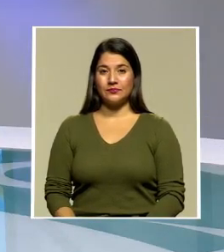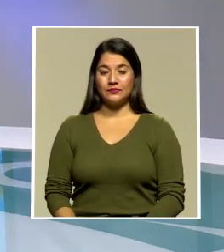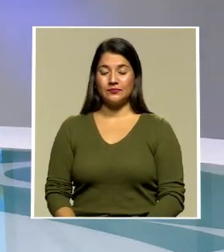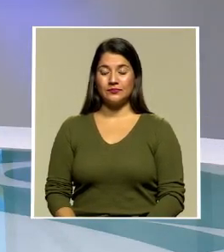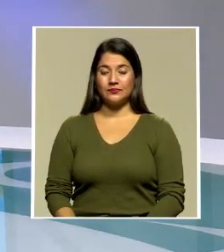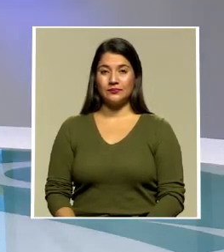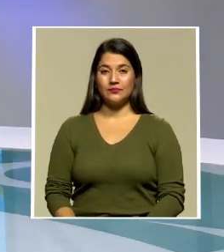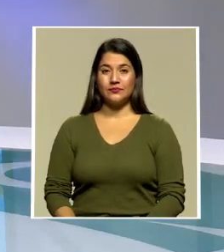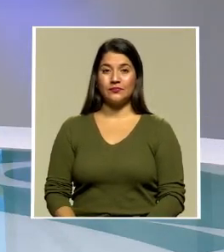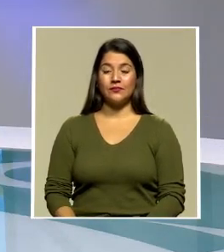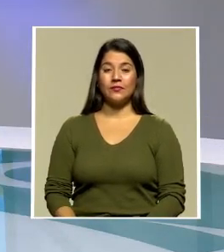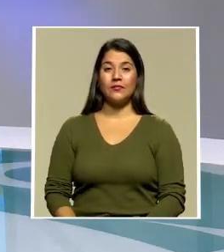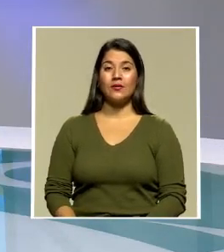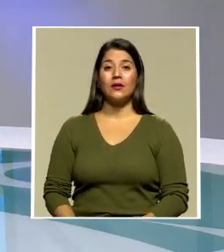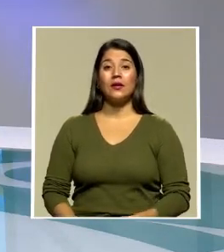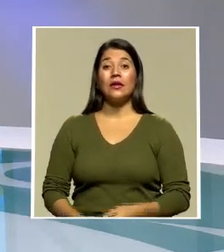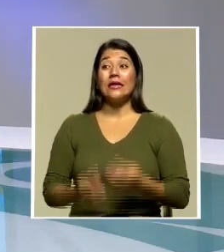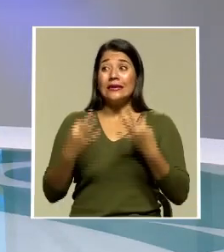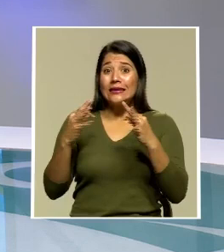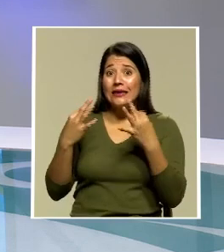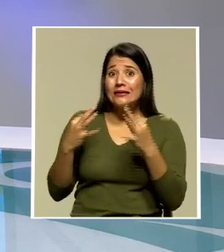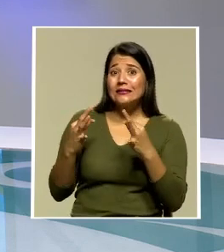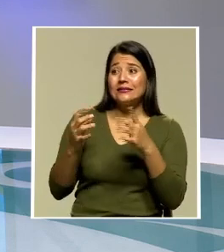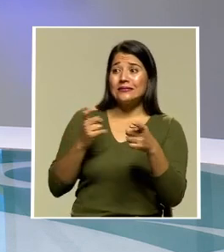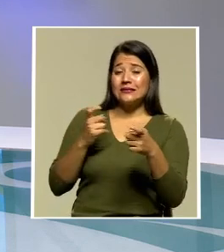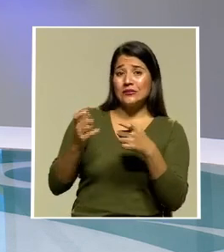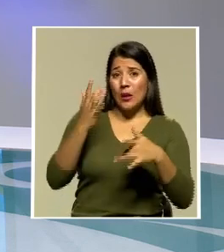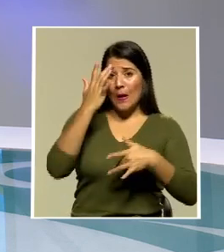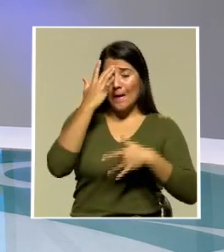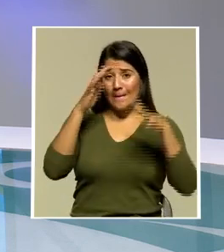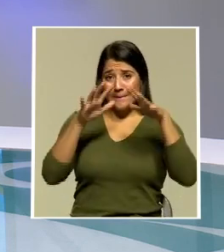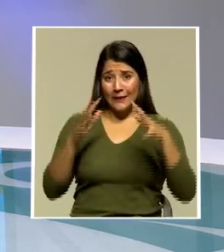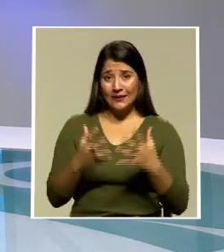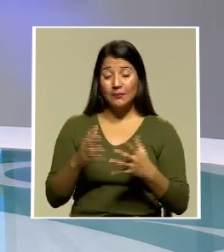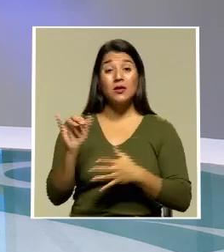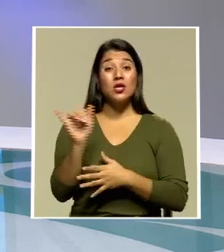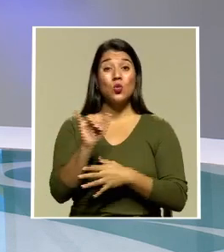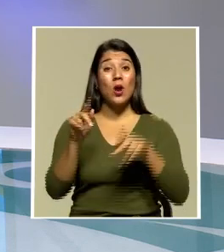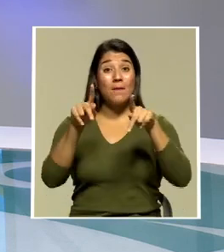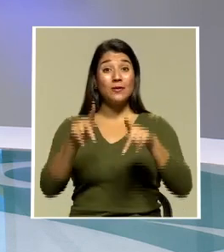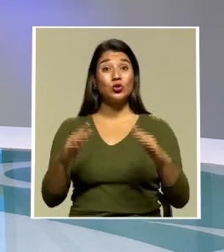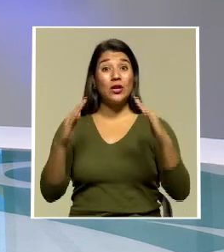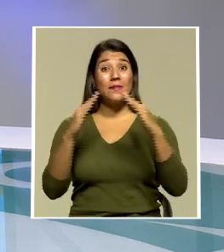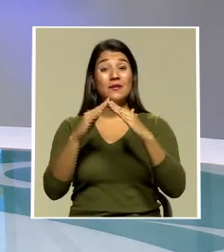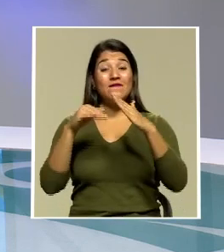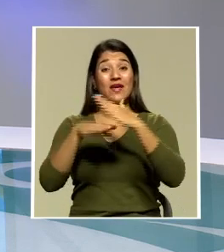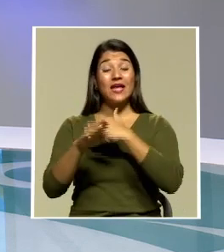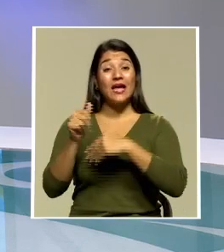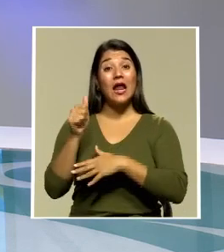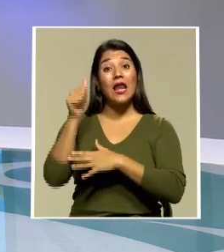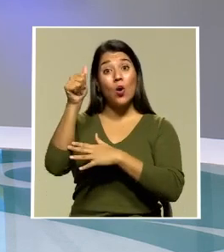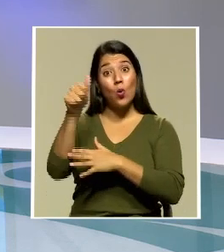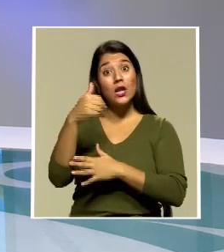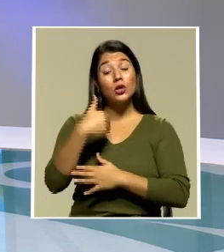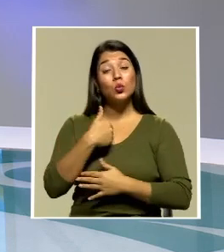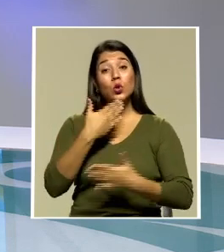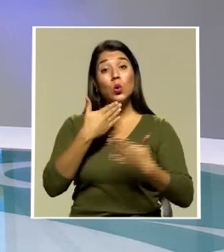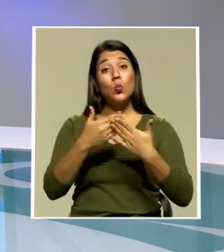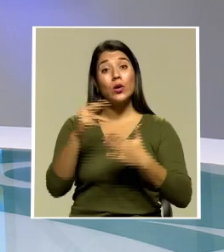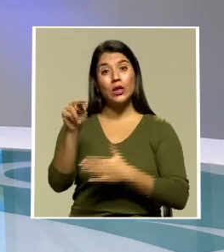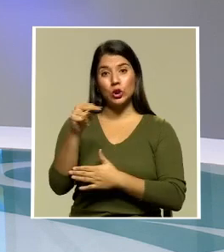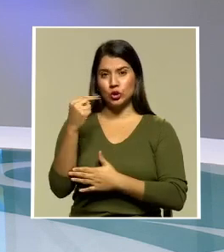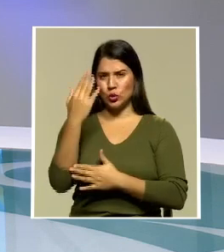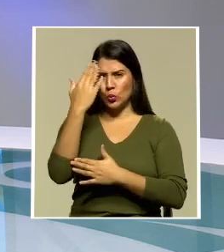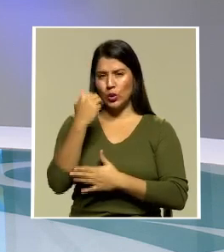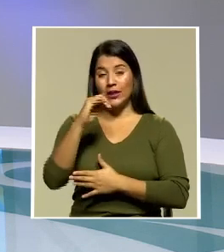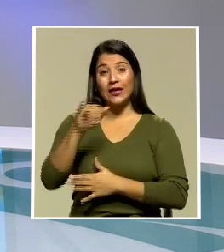Y a pesar de los embates de la pandemia, los vecinos de Alajuela recibieron buenas noticias esta semana, esto debido a que la Junta